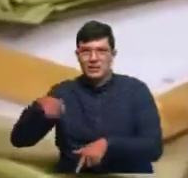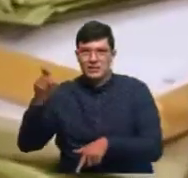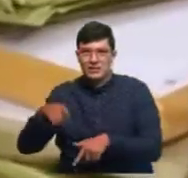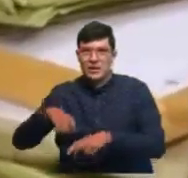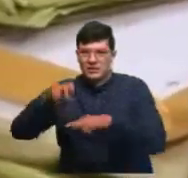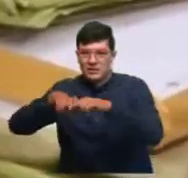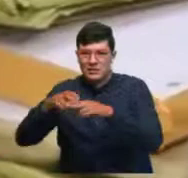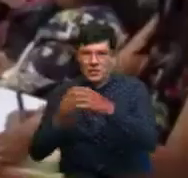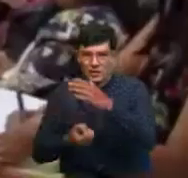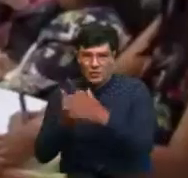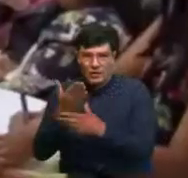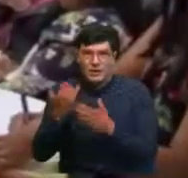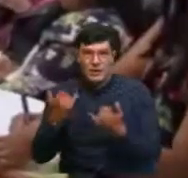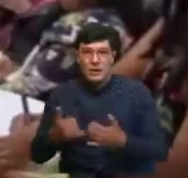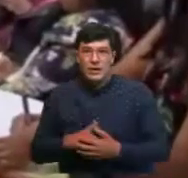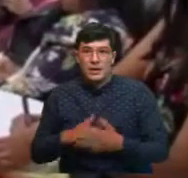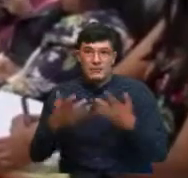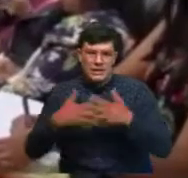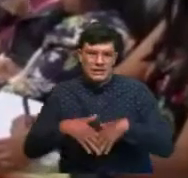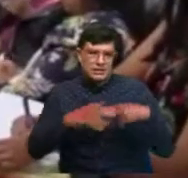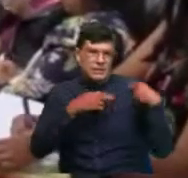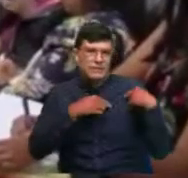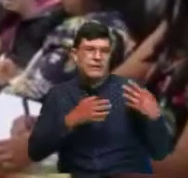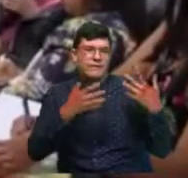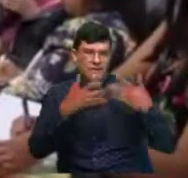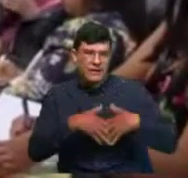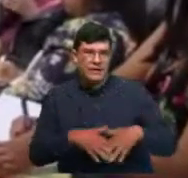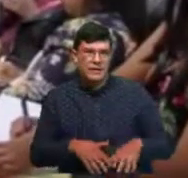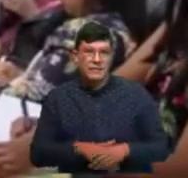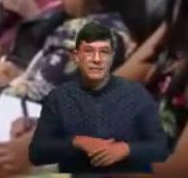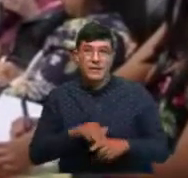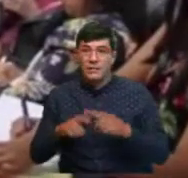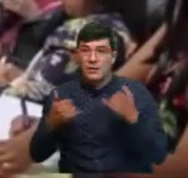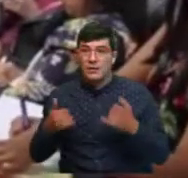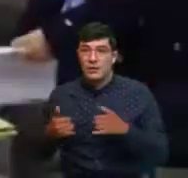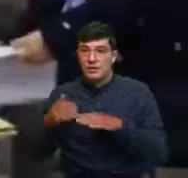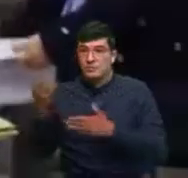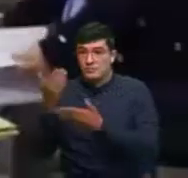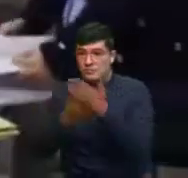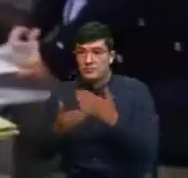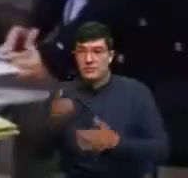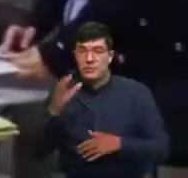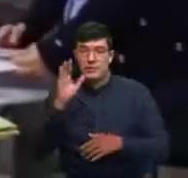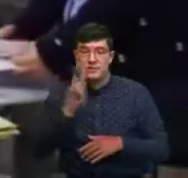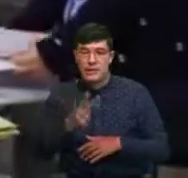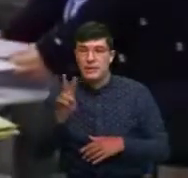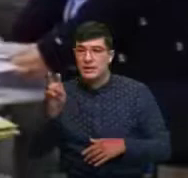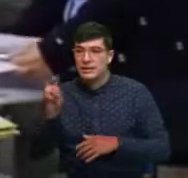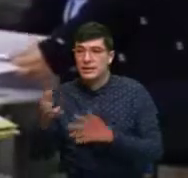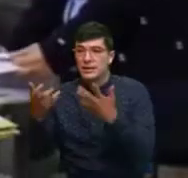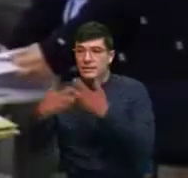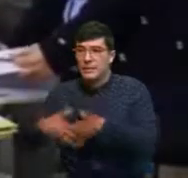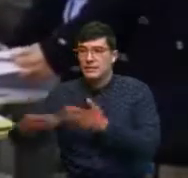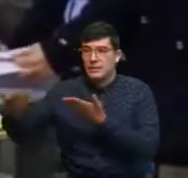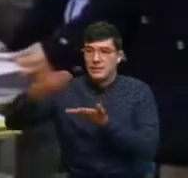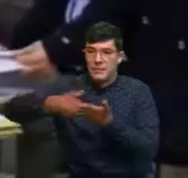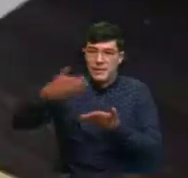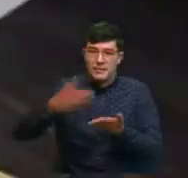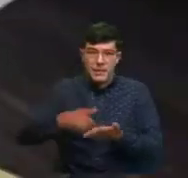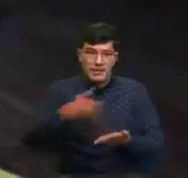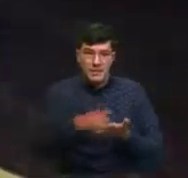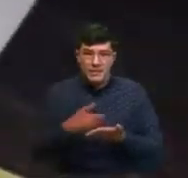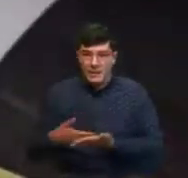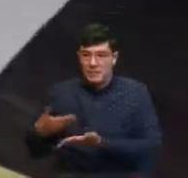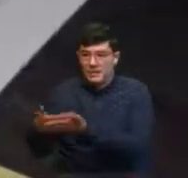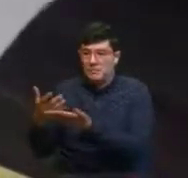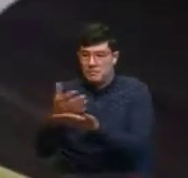dicha dotación. Se ha hecho pues la audiencia de cierre, 27 ofertas de igual número de proponentes,